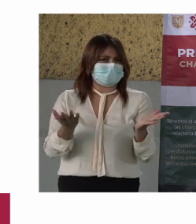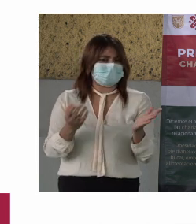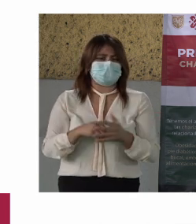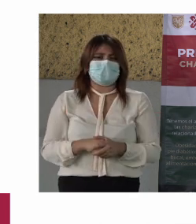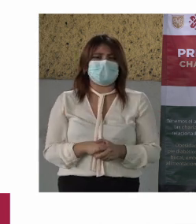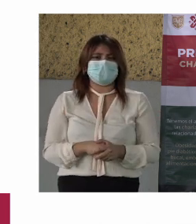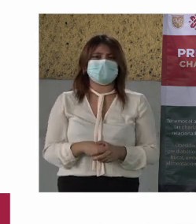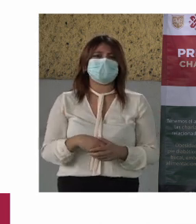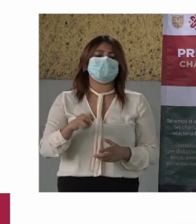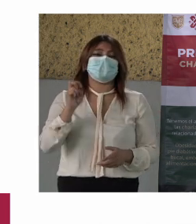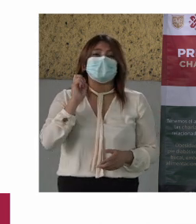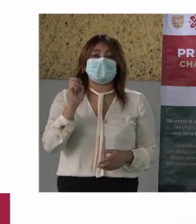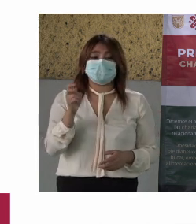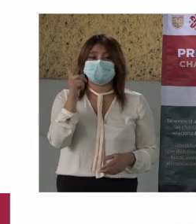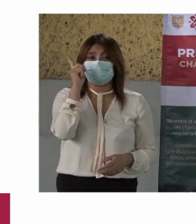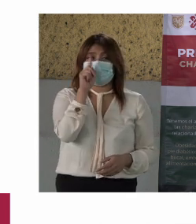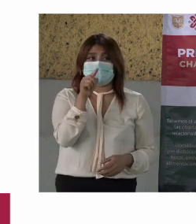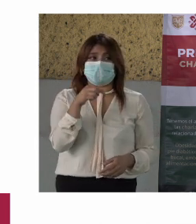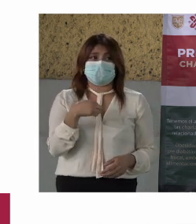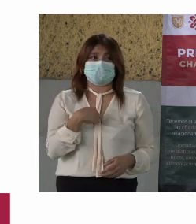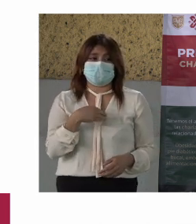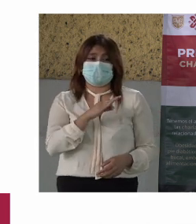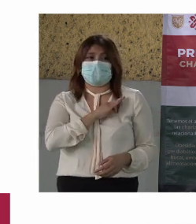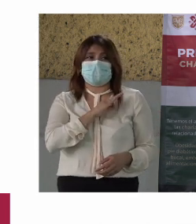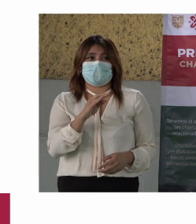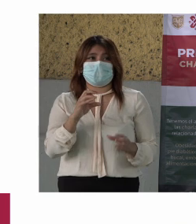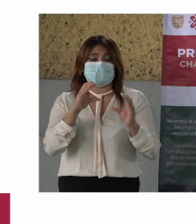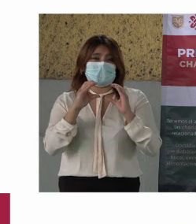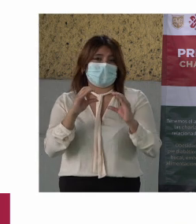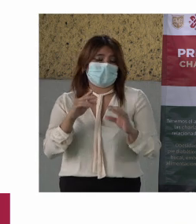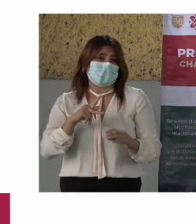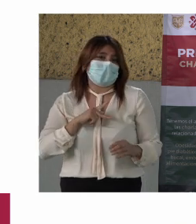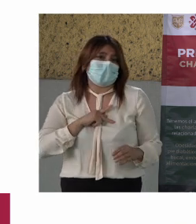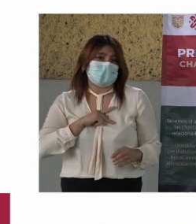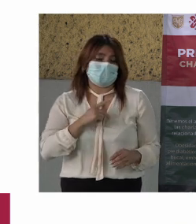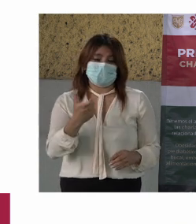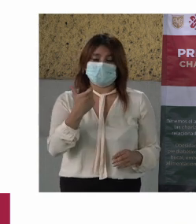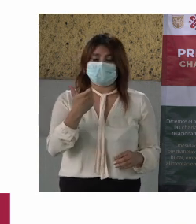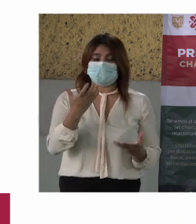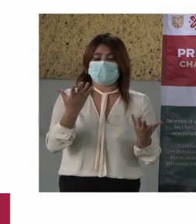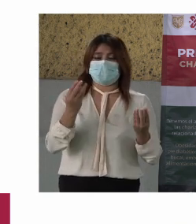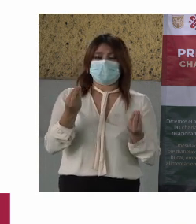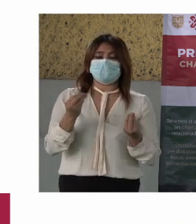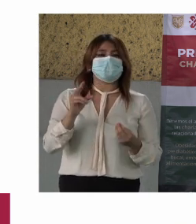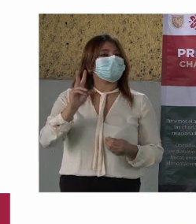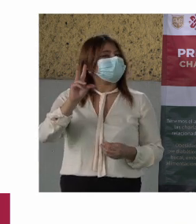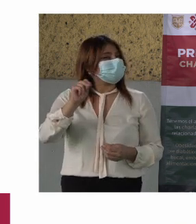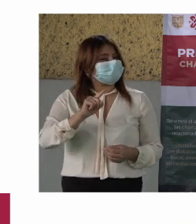mito que se tiene de que para que yo pueda controlar necesito un medicamento más costoso, la verdad es que no.